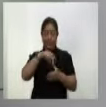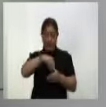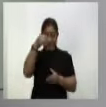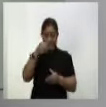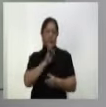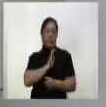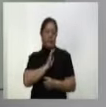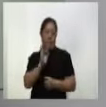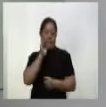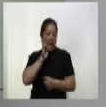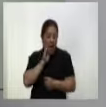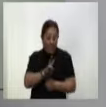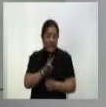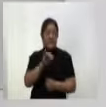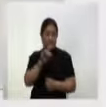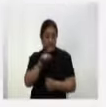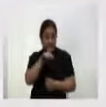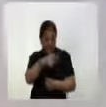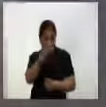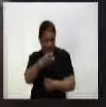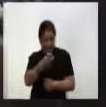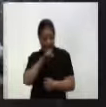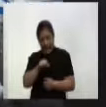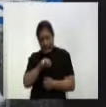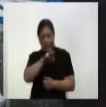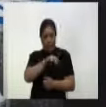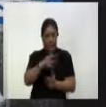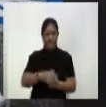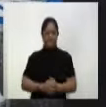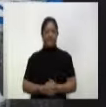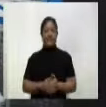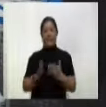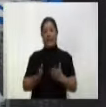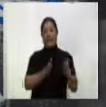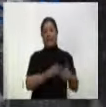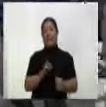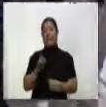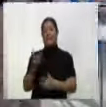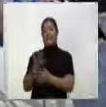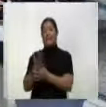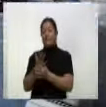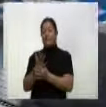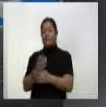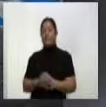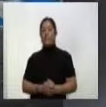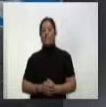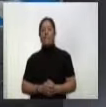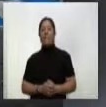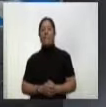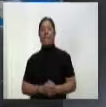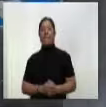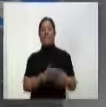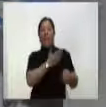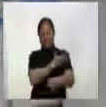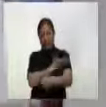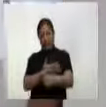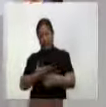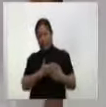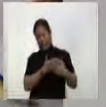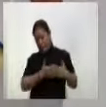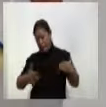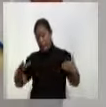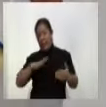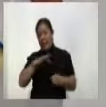que se enteren. Por otro lado, el consejero electoral resaltó que durante toda la jornada electoral se contará con todos